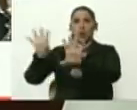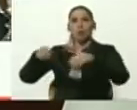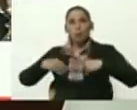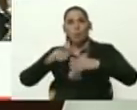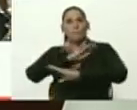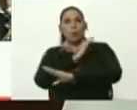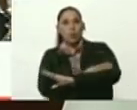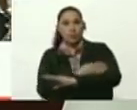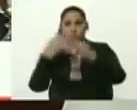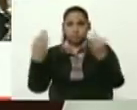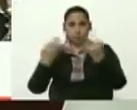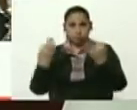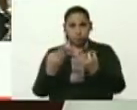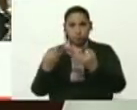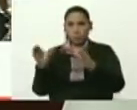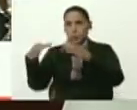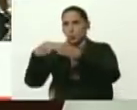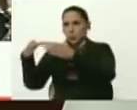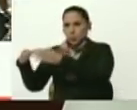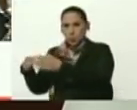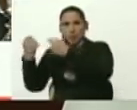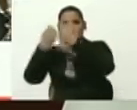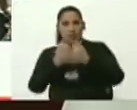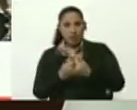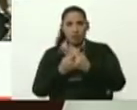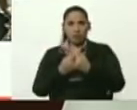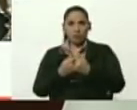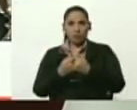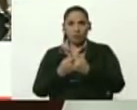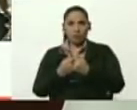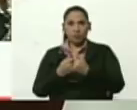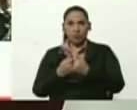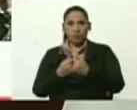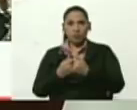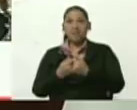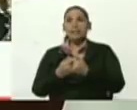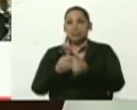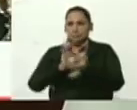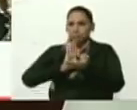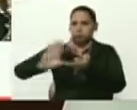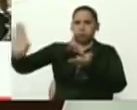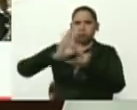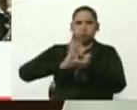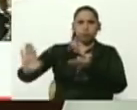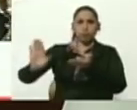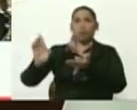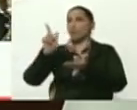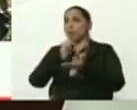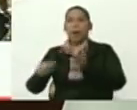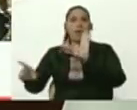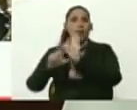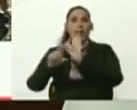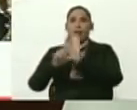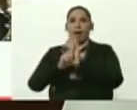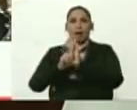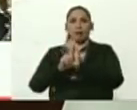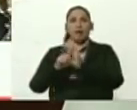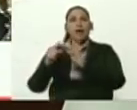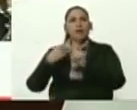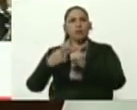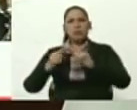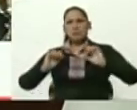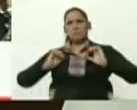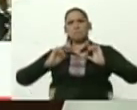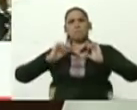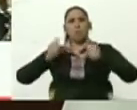poder real, el Ejecutivo y sus finanzas, recibiendo fondos ilícitos como esto, comenzaron a